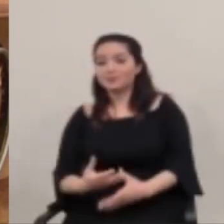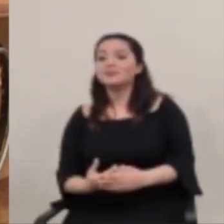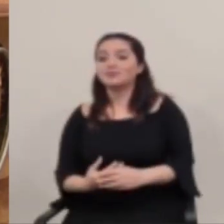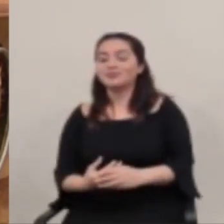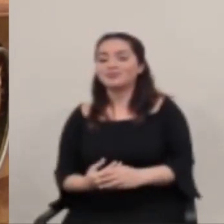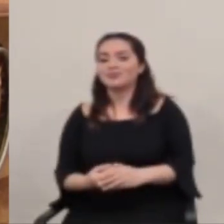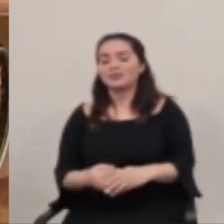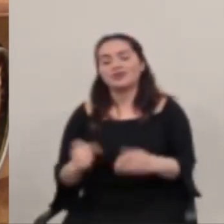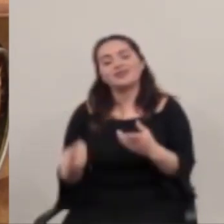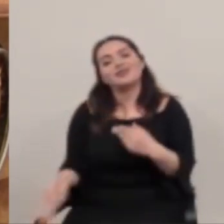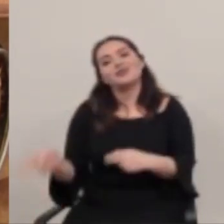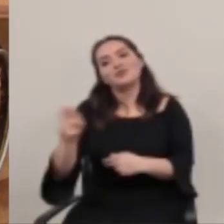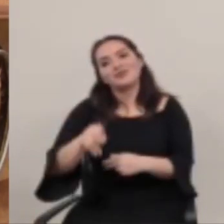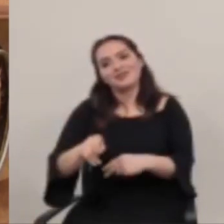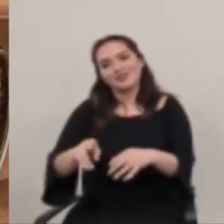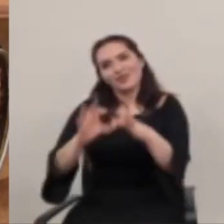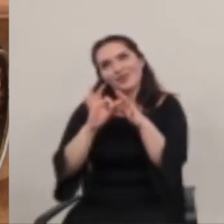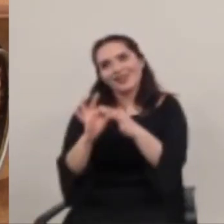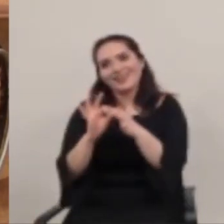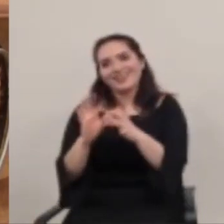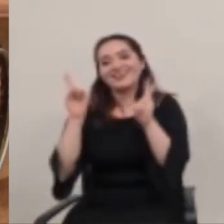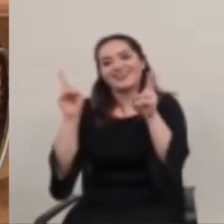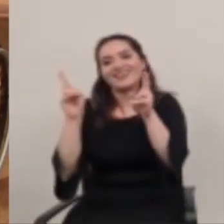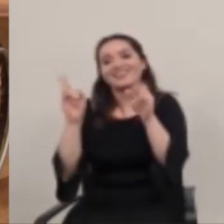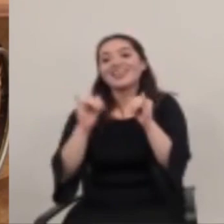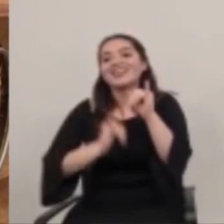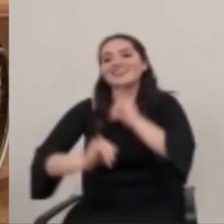y nuevamente rogando que San Internet funcione,